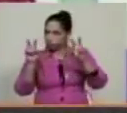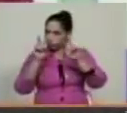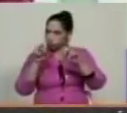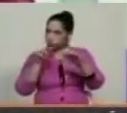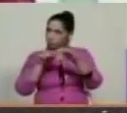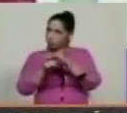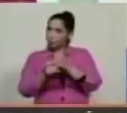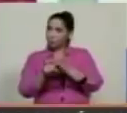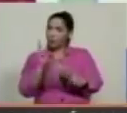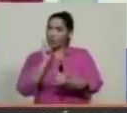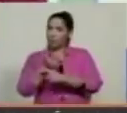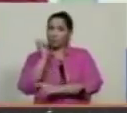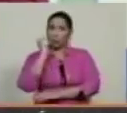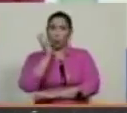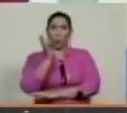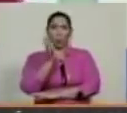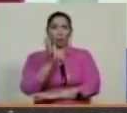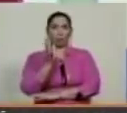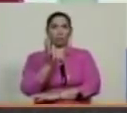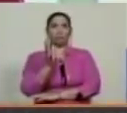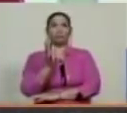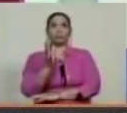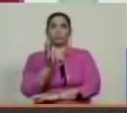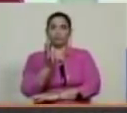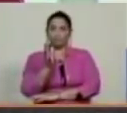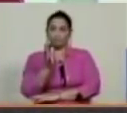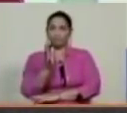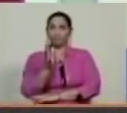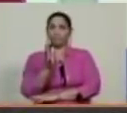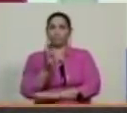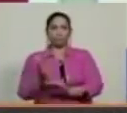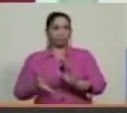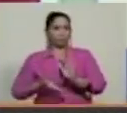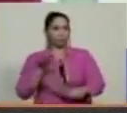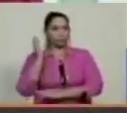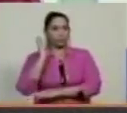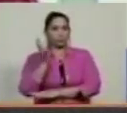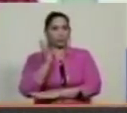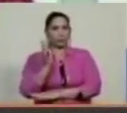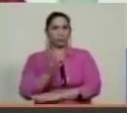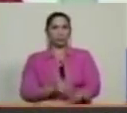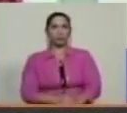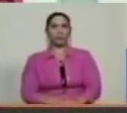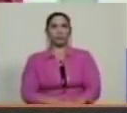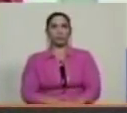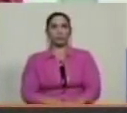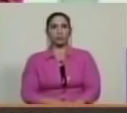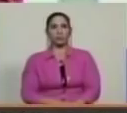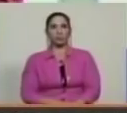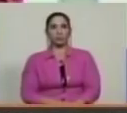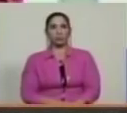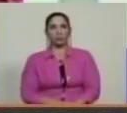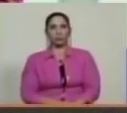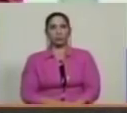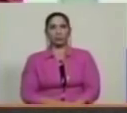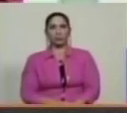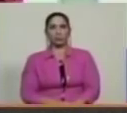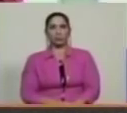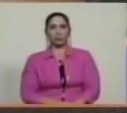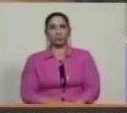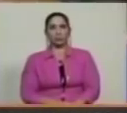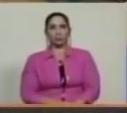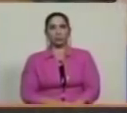eso es este Congreso, ¿va? Por eso es este Congreso. Por eso es este Congreso.